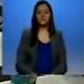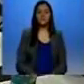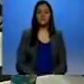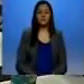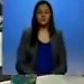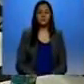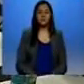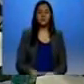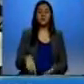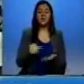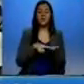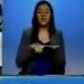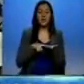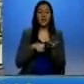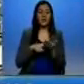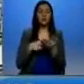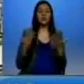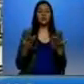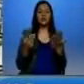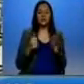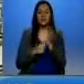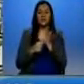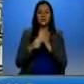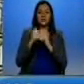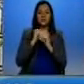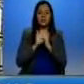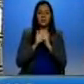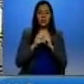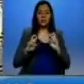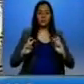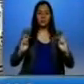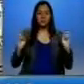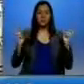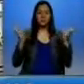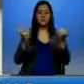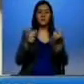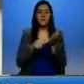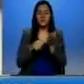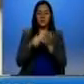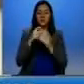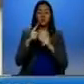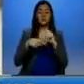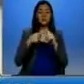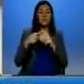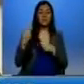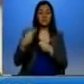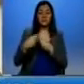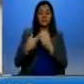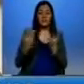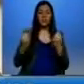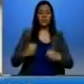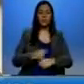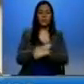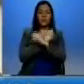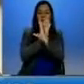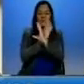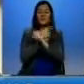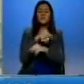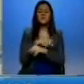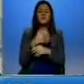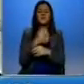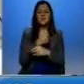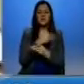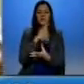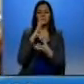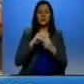La reunión se realizó en el Ministerio del Deporte. Varios ministros estuvieron presentes y otros participaron a través de videoconferencia para tratar temas